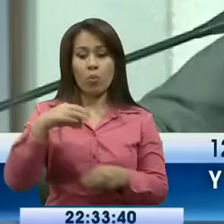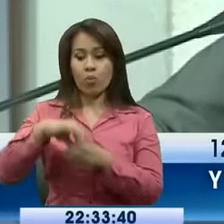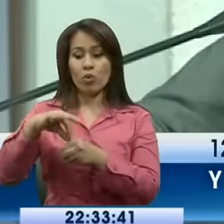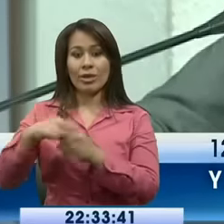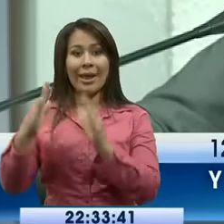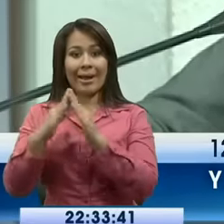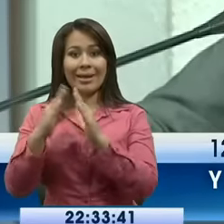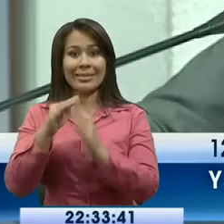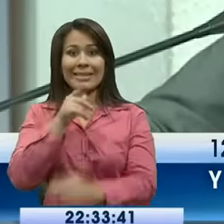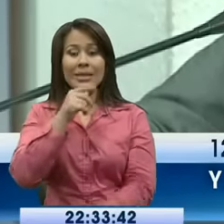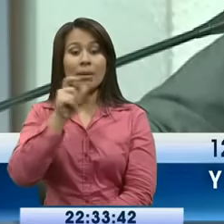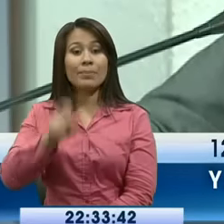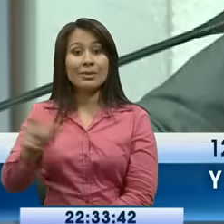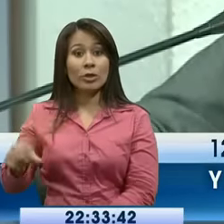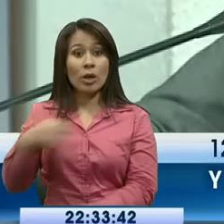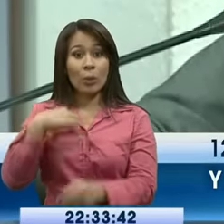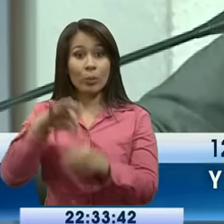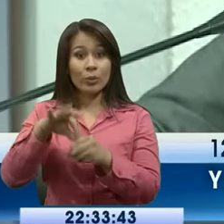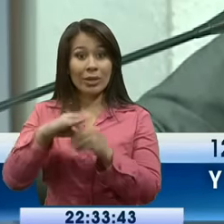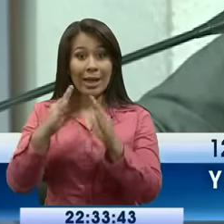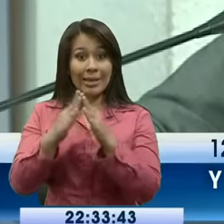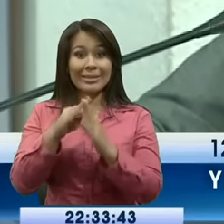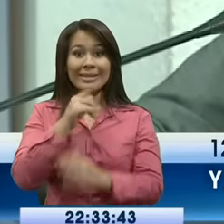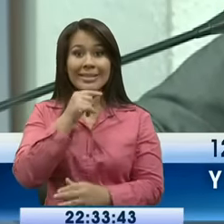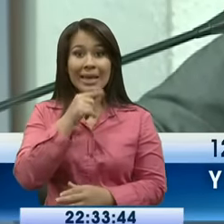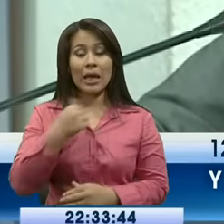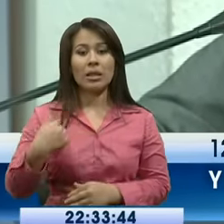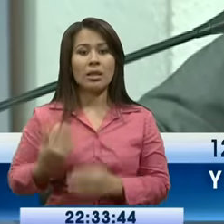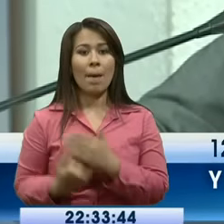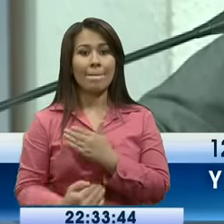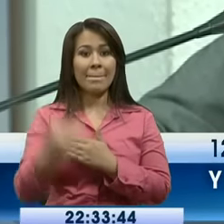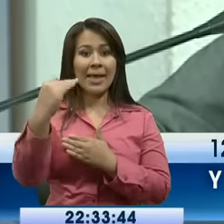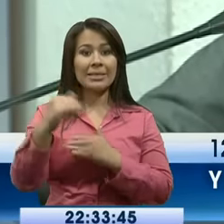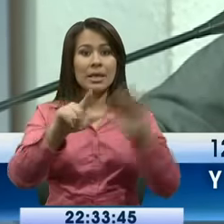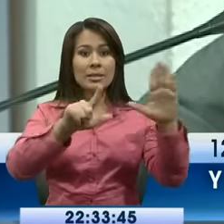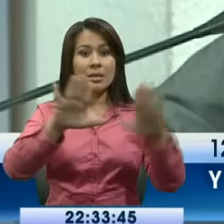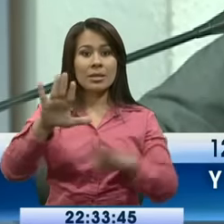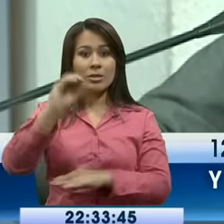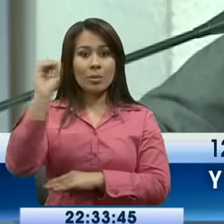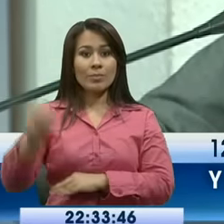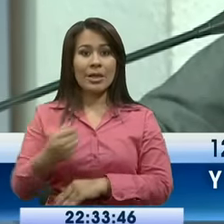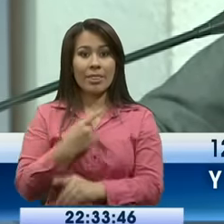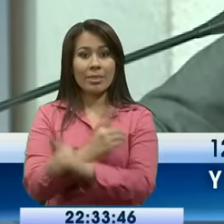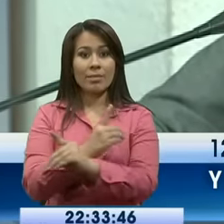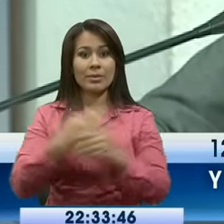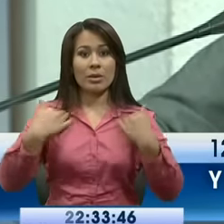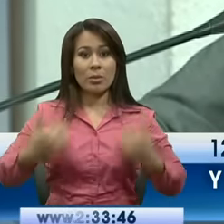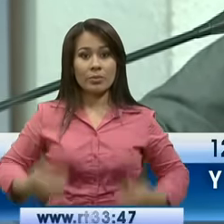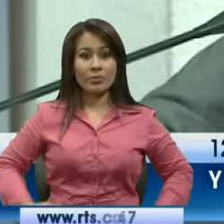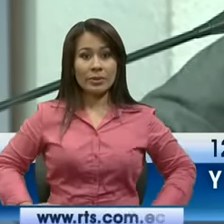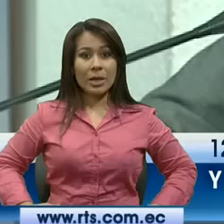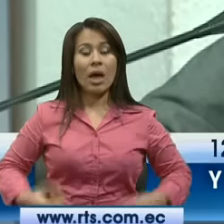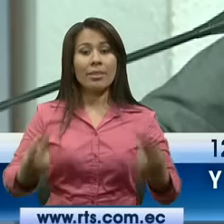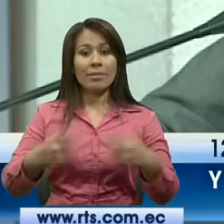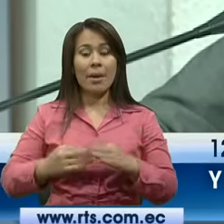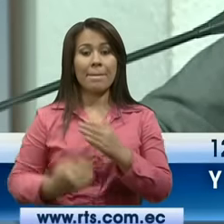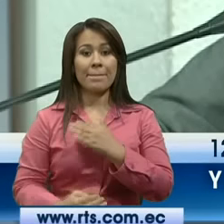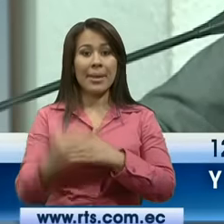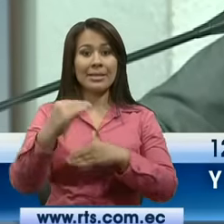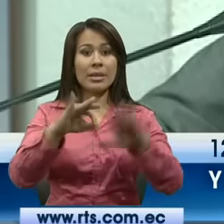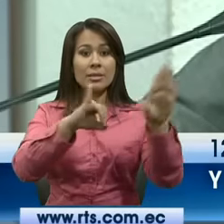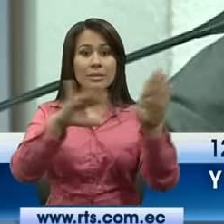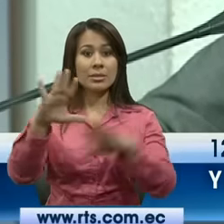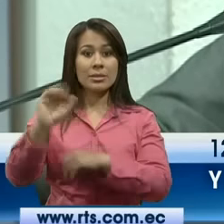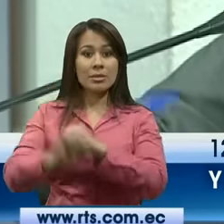para las personas que tienen más de 75% de discapacidad física y más de 65 años de